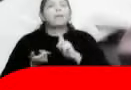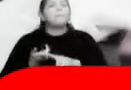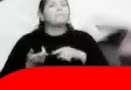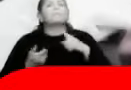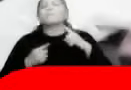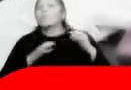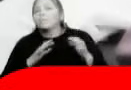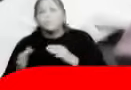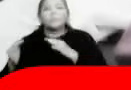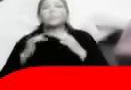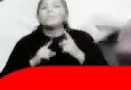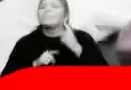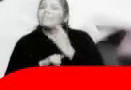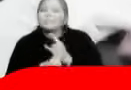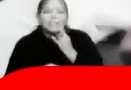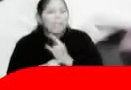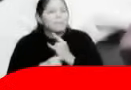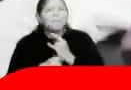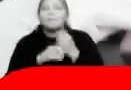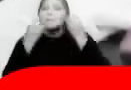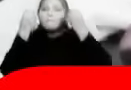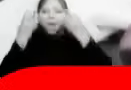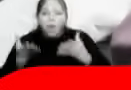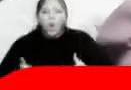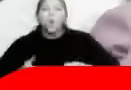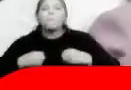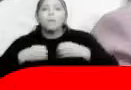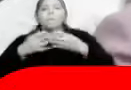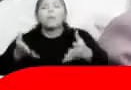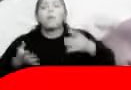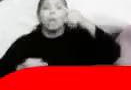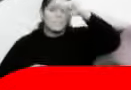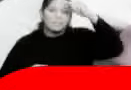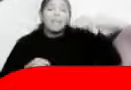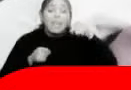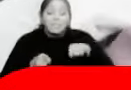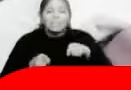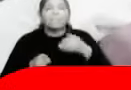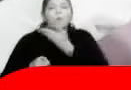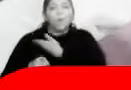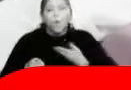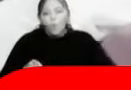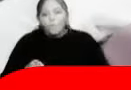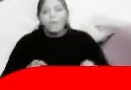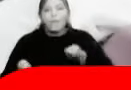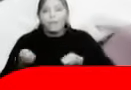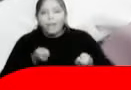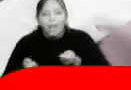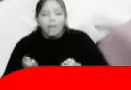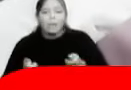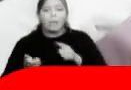en contra y va a estar a favor de lo que quiere este presidente que han elegido. Desde el hecho nosotros somos